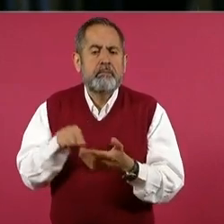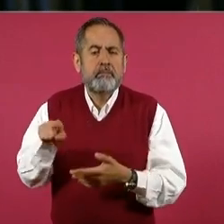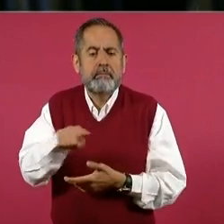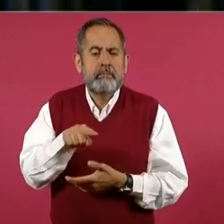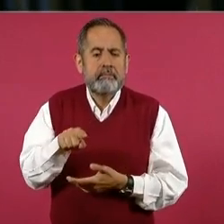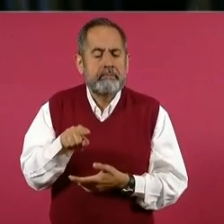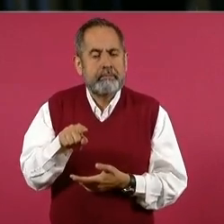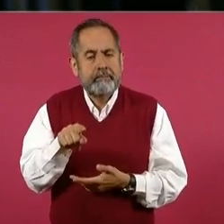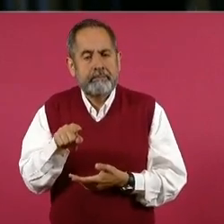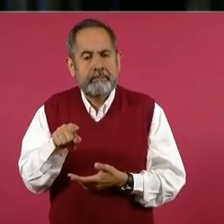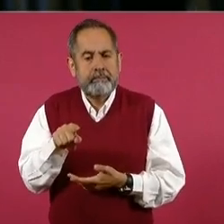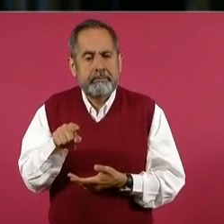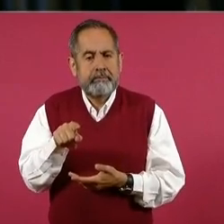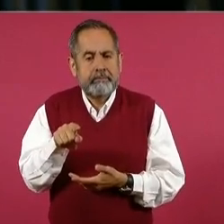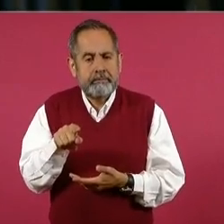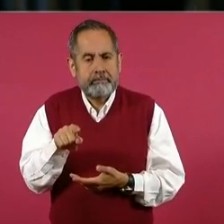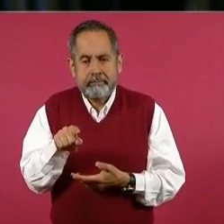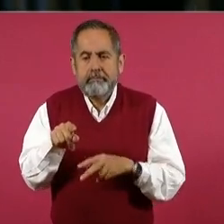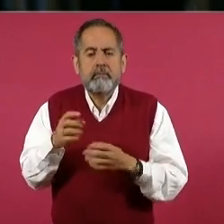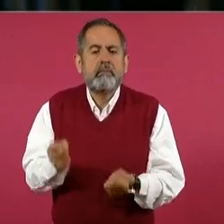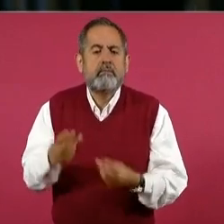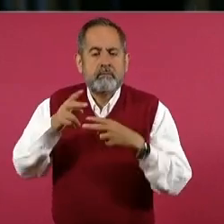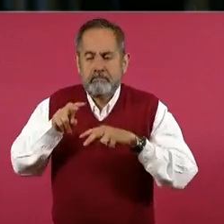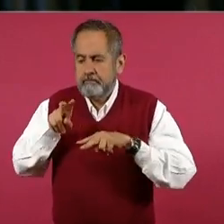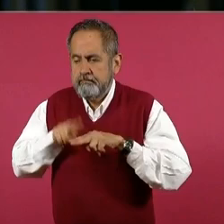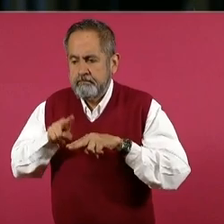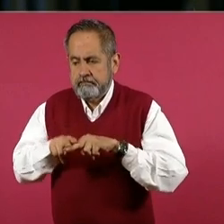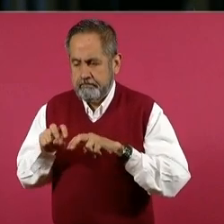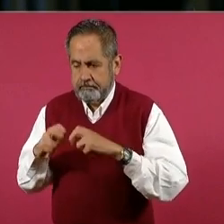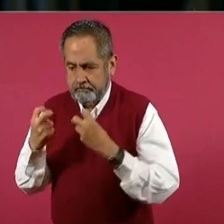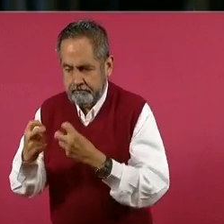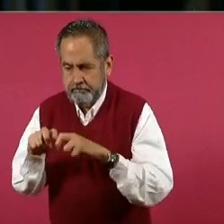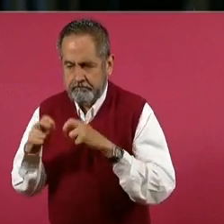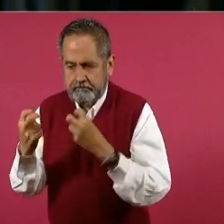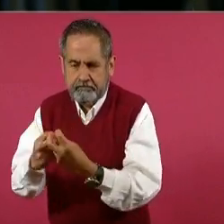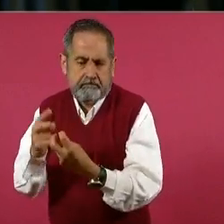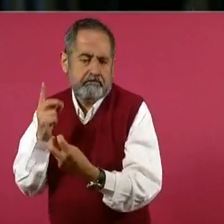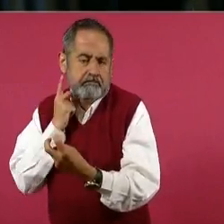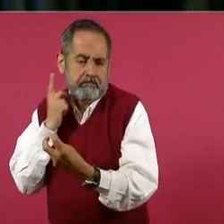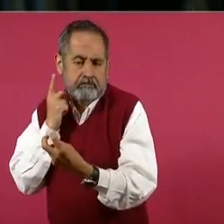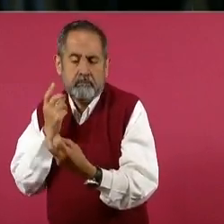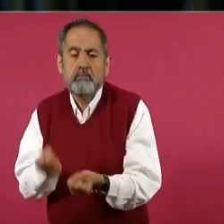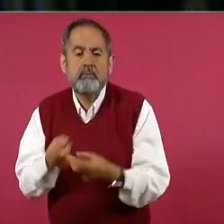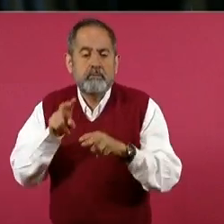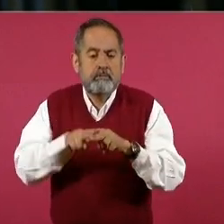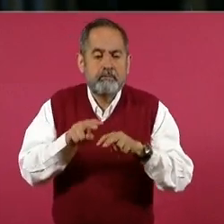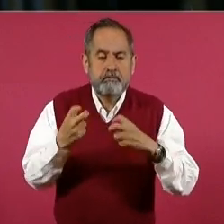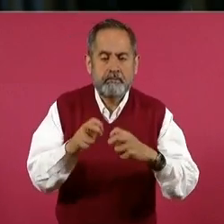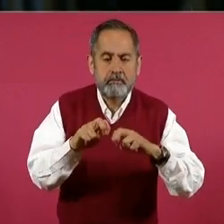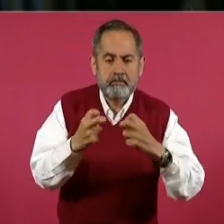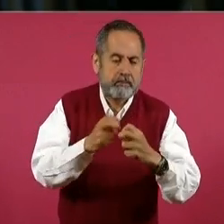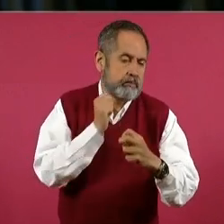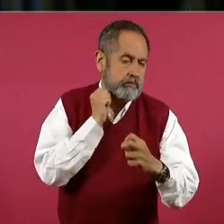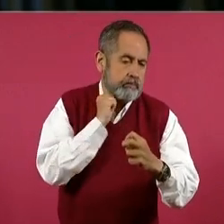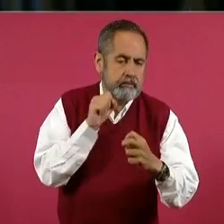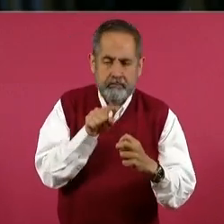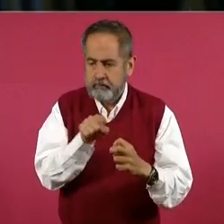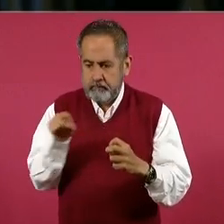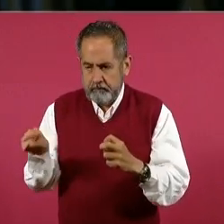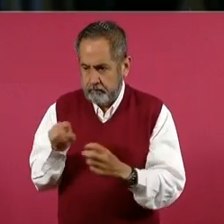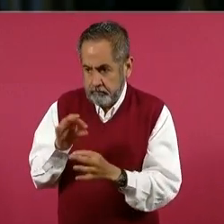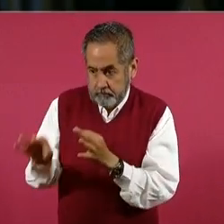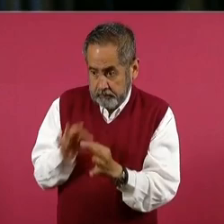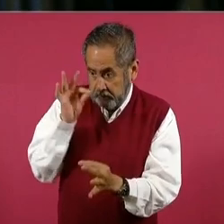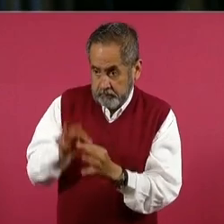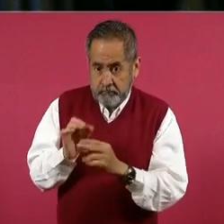a las curules y a los escaños plurinominales, y a la par, presidente, saber si